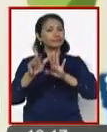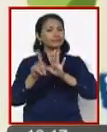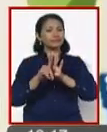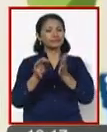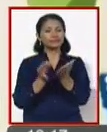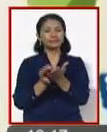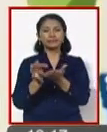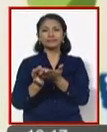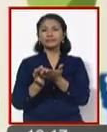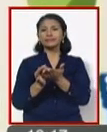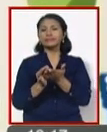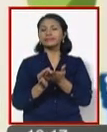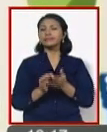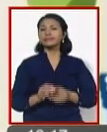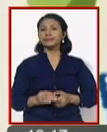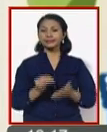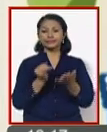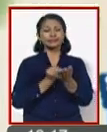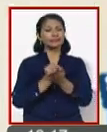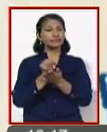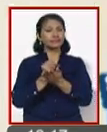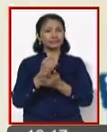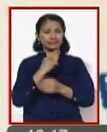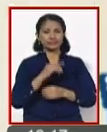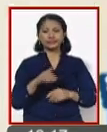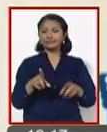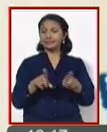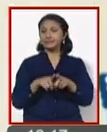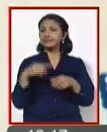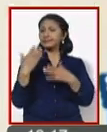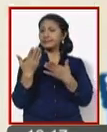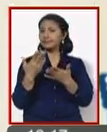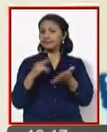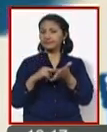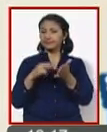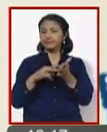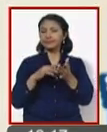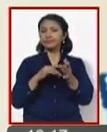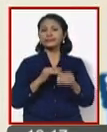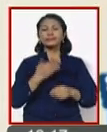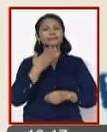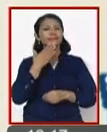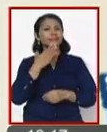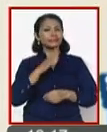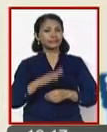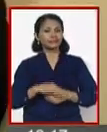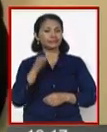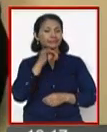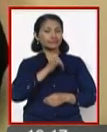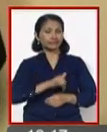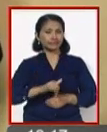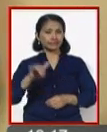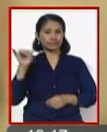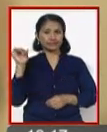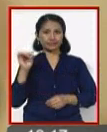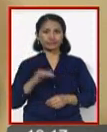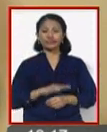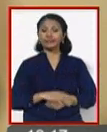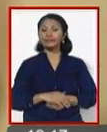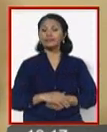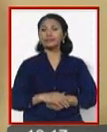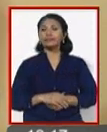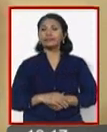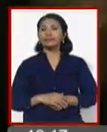las monedas virtuales en nuestro país y que además estas llegan a ser un delito. El día de ayer se han, en